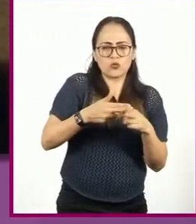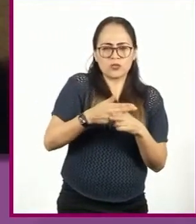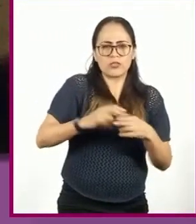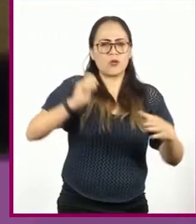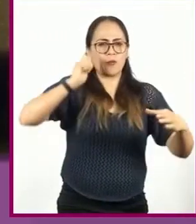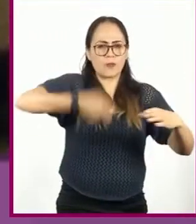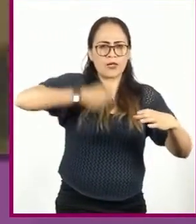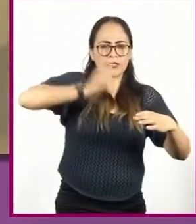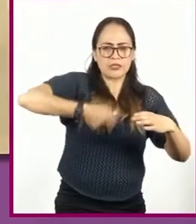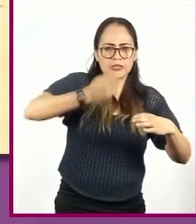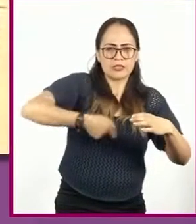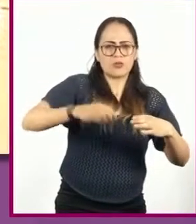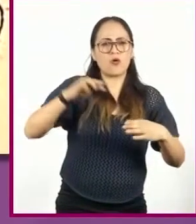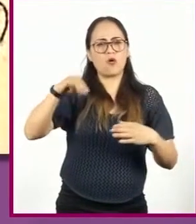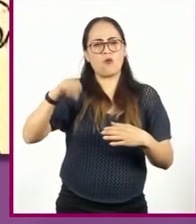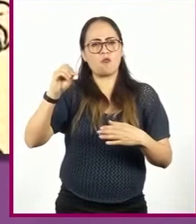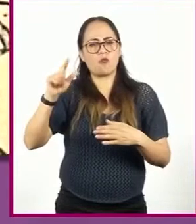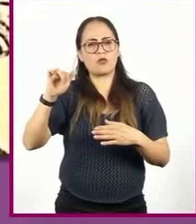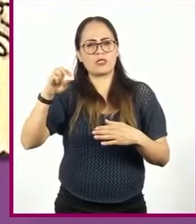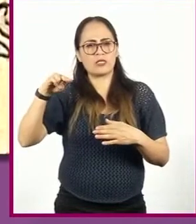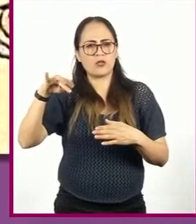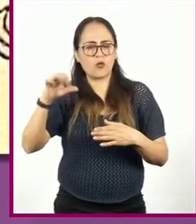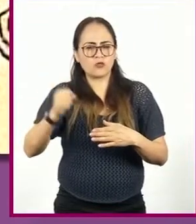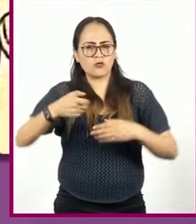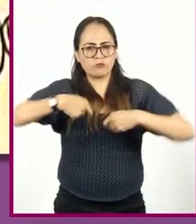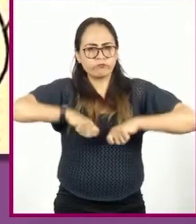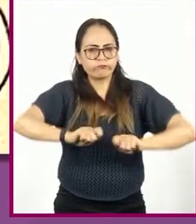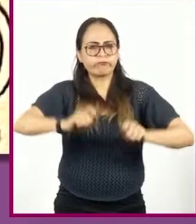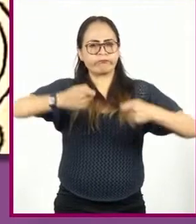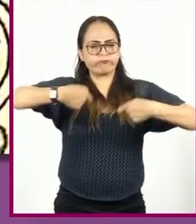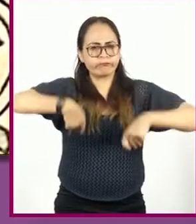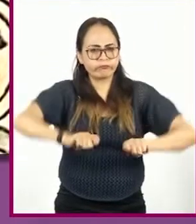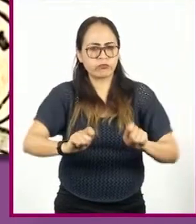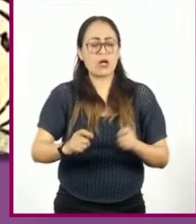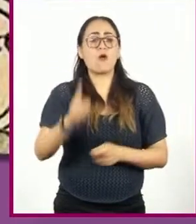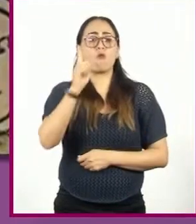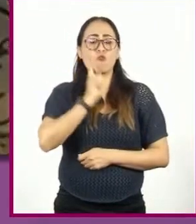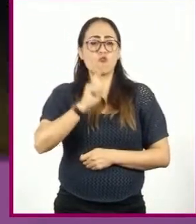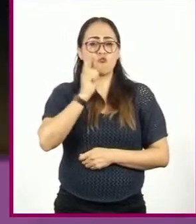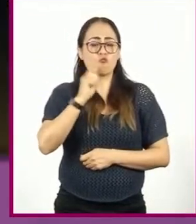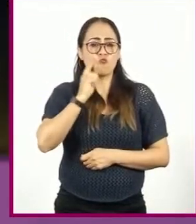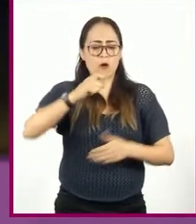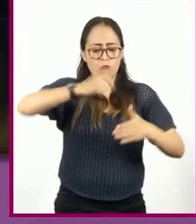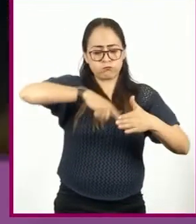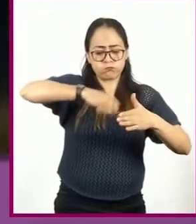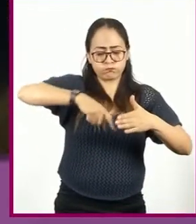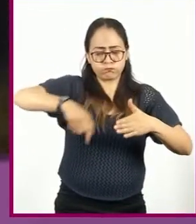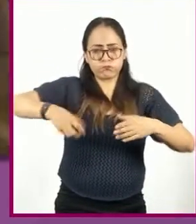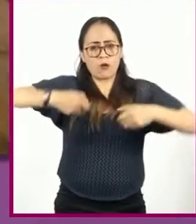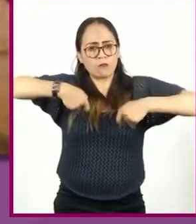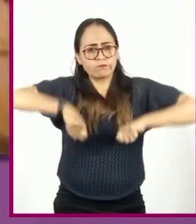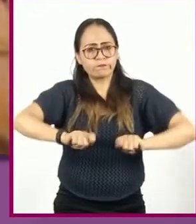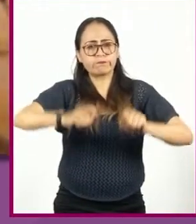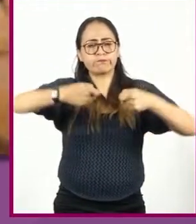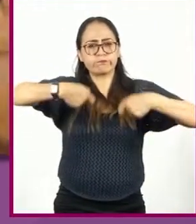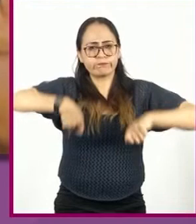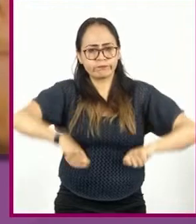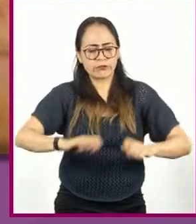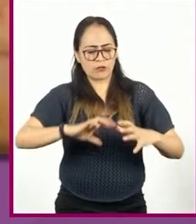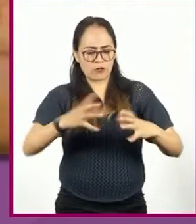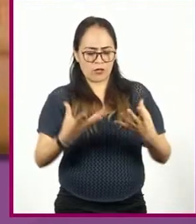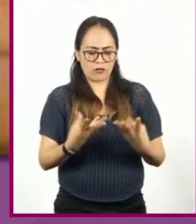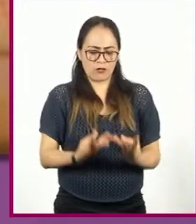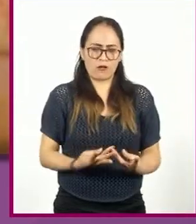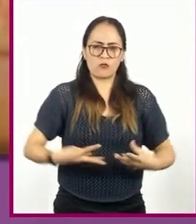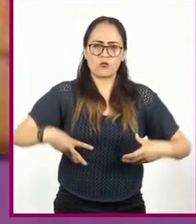molinos. Las mujeres se dedicaron a la molienda de granos, a la elaboración de vasijas y desarrollaron